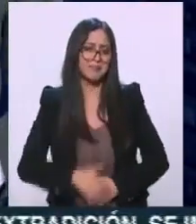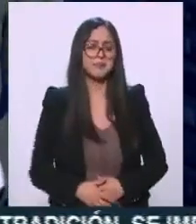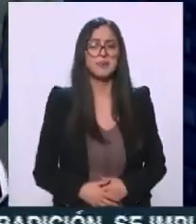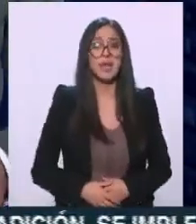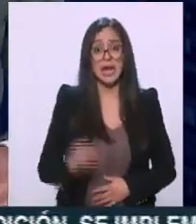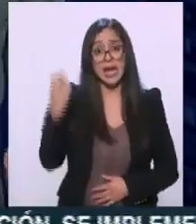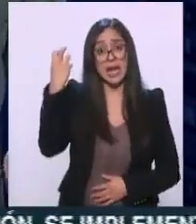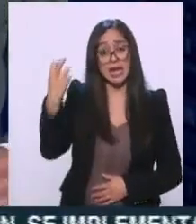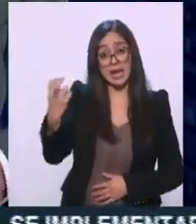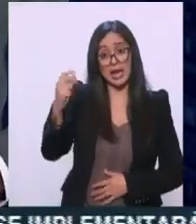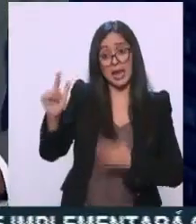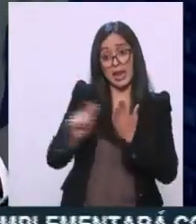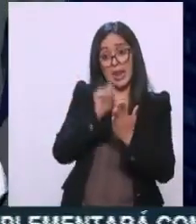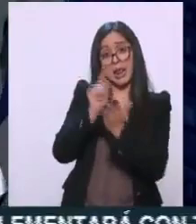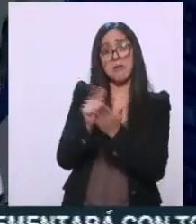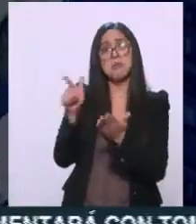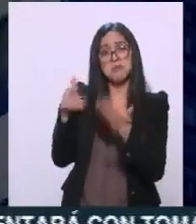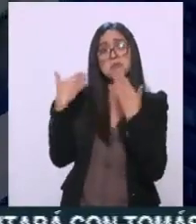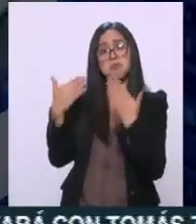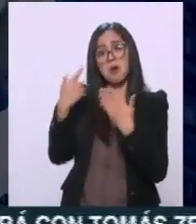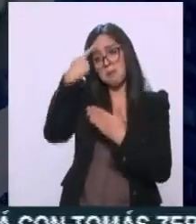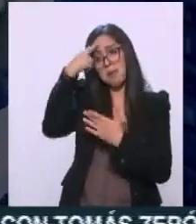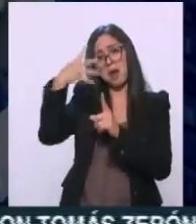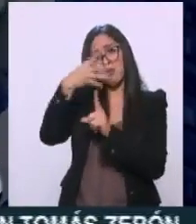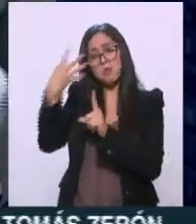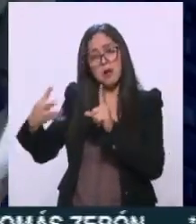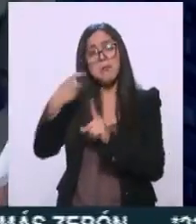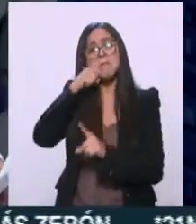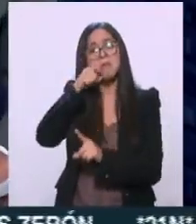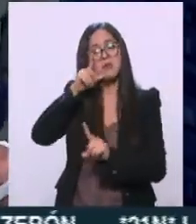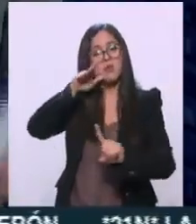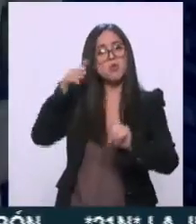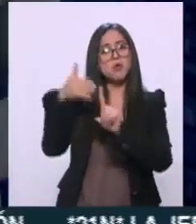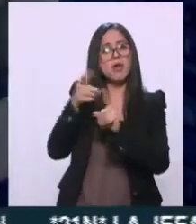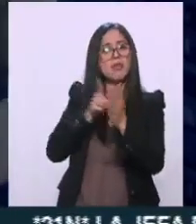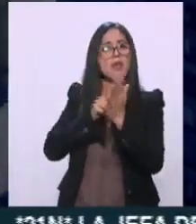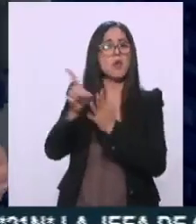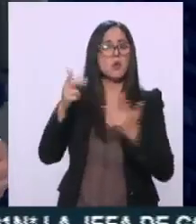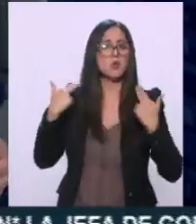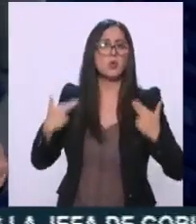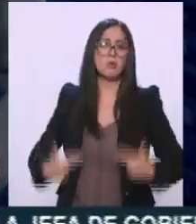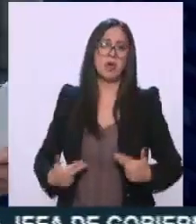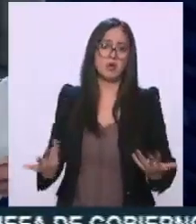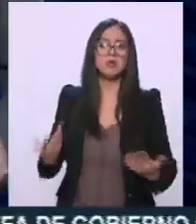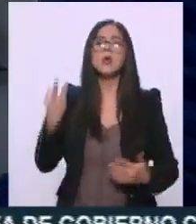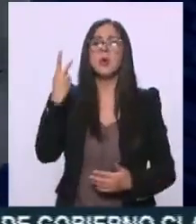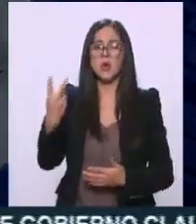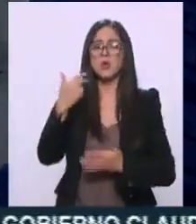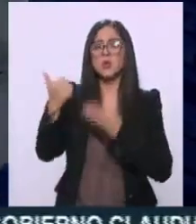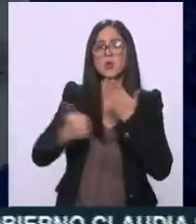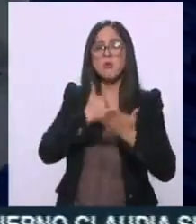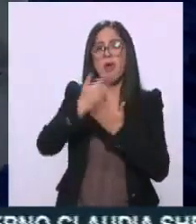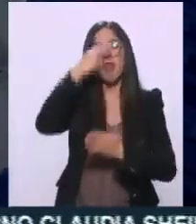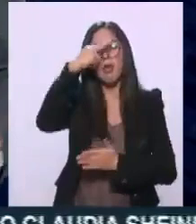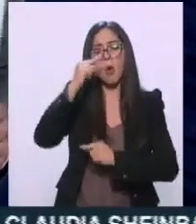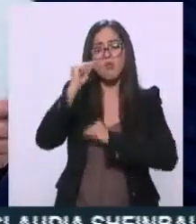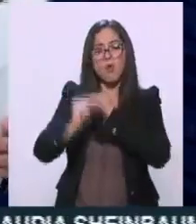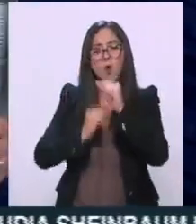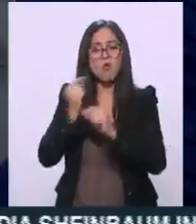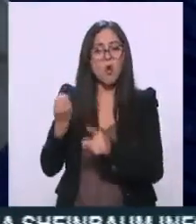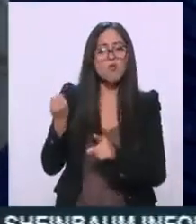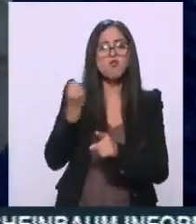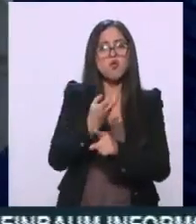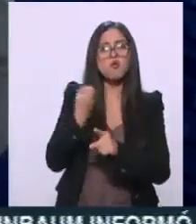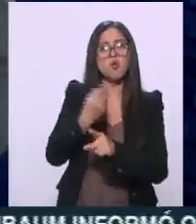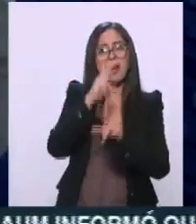la diversidad sexual, sino en materia de derechos humanos, con lo que la ciudad sigue sumando derechos para sus ciudadanos. Pues